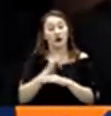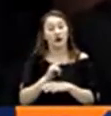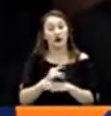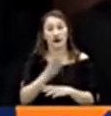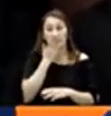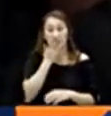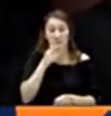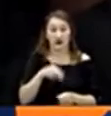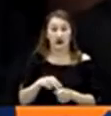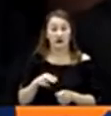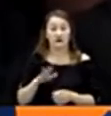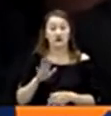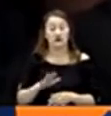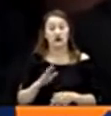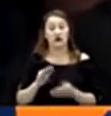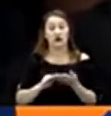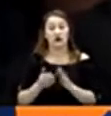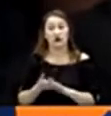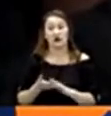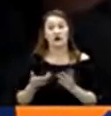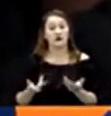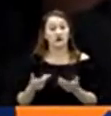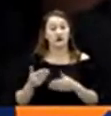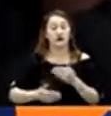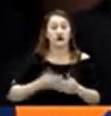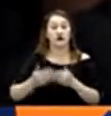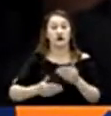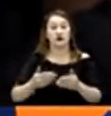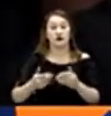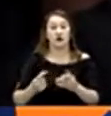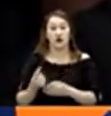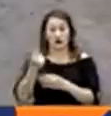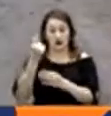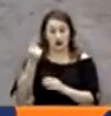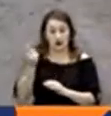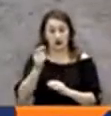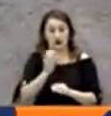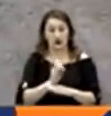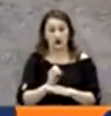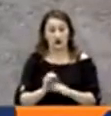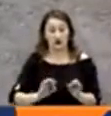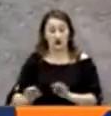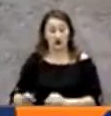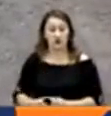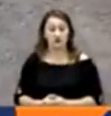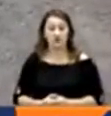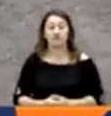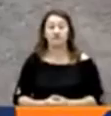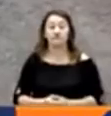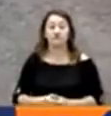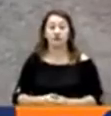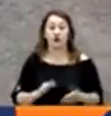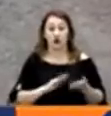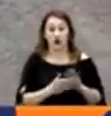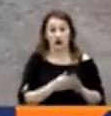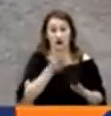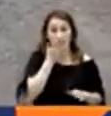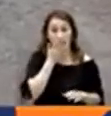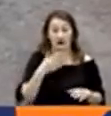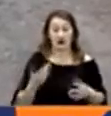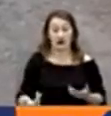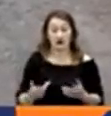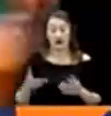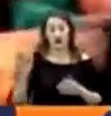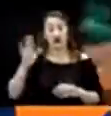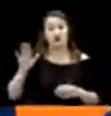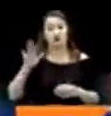comunidad, afectando el proceso político organizativo. Las comunidades indígenas del departamento del Cauca hicieron un